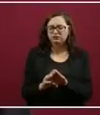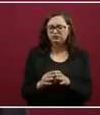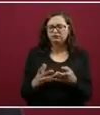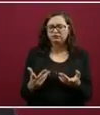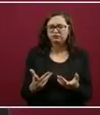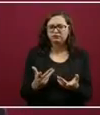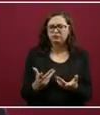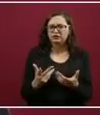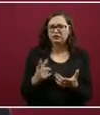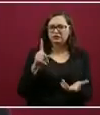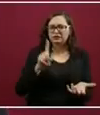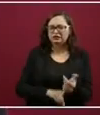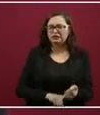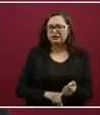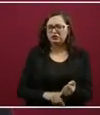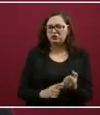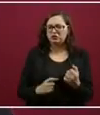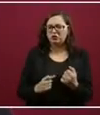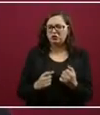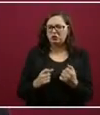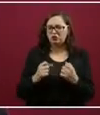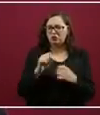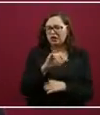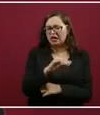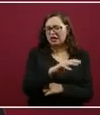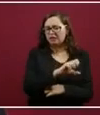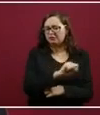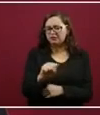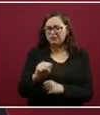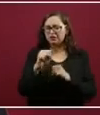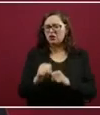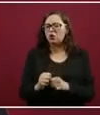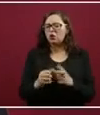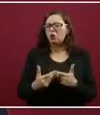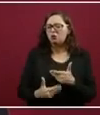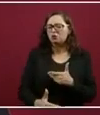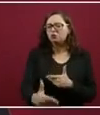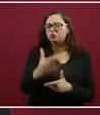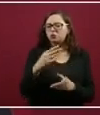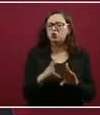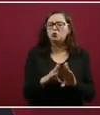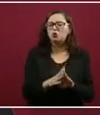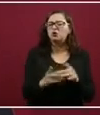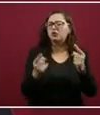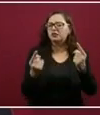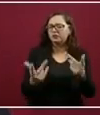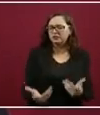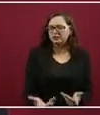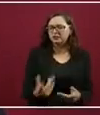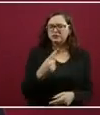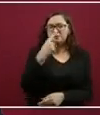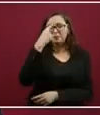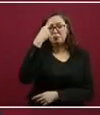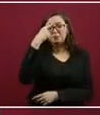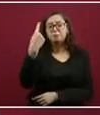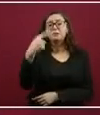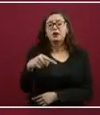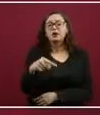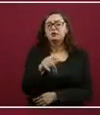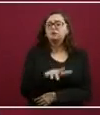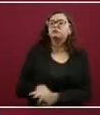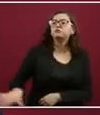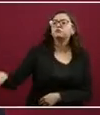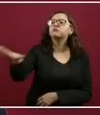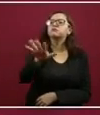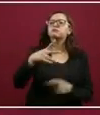el seguro, en términos muy generales, para que los ciudadanos